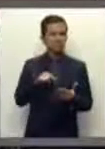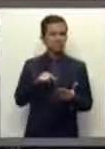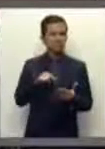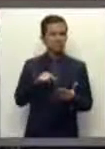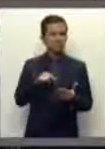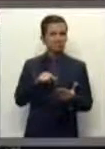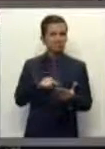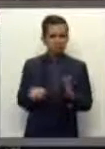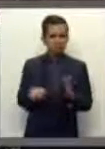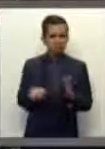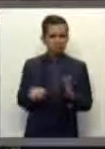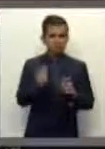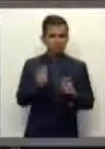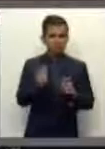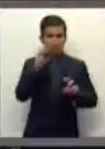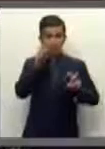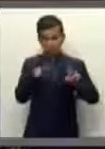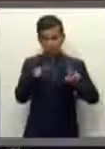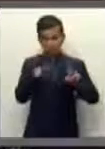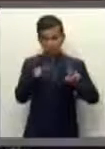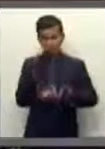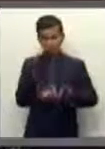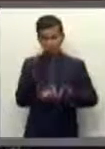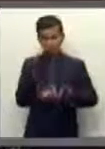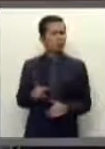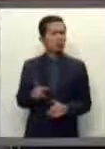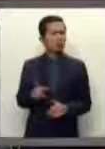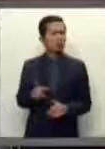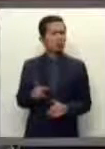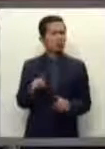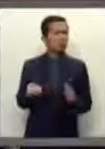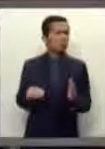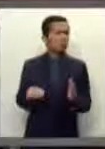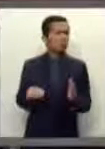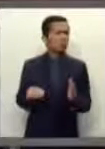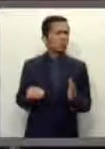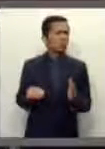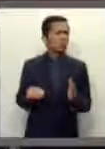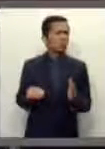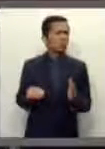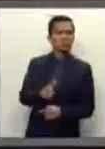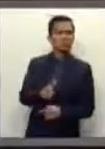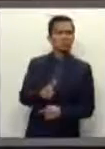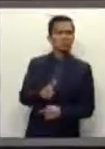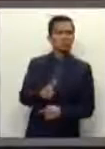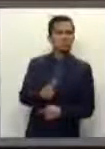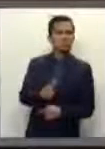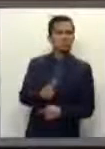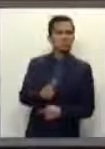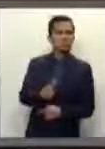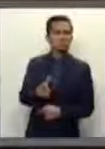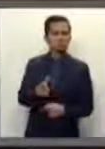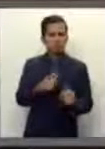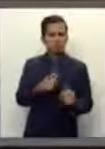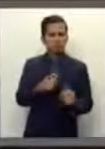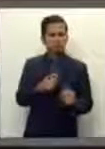importantes. Omite la inconformidad en contra de la mal llamada reforma educativa. No